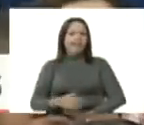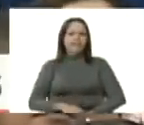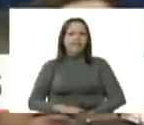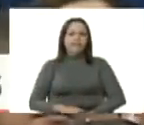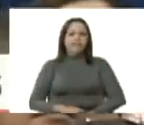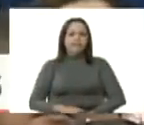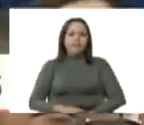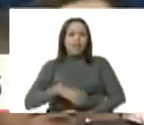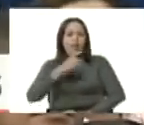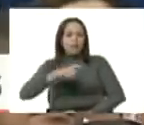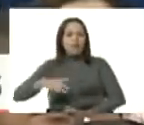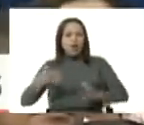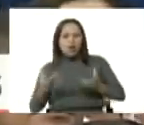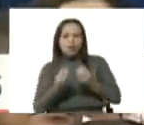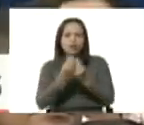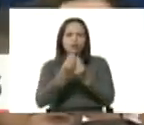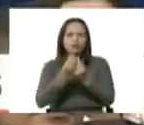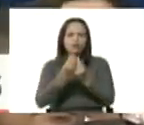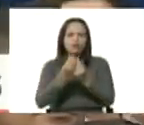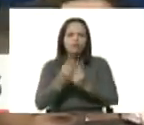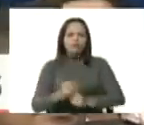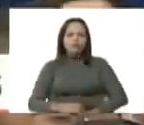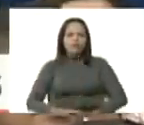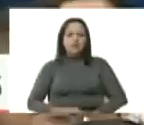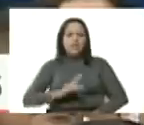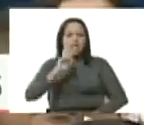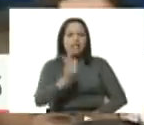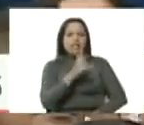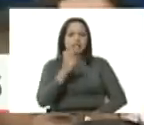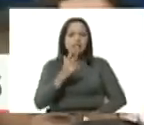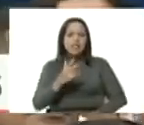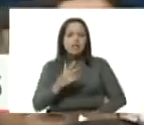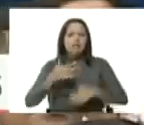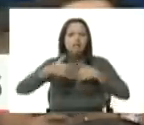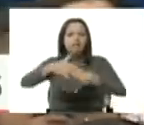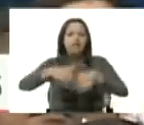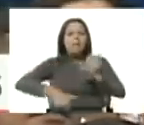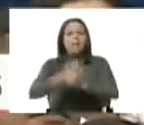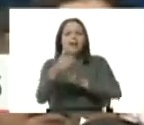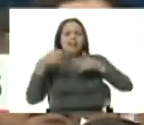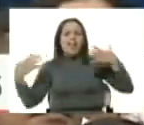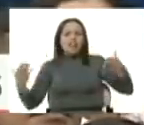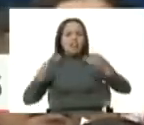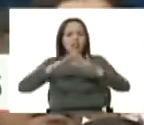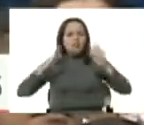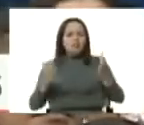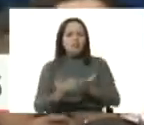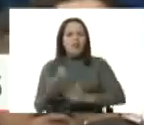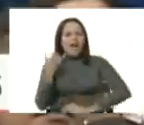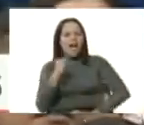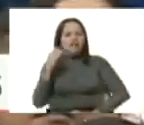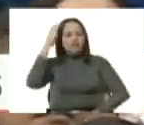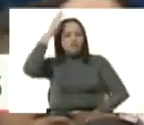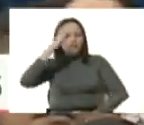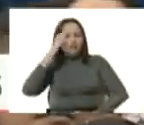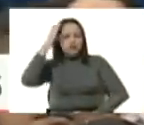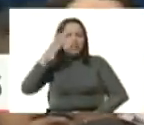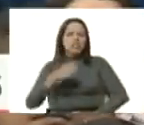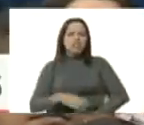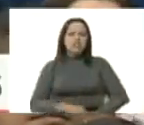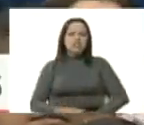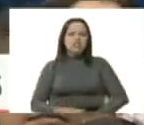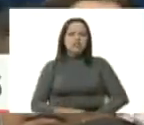feligrés que acompañó la tercera procesión más grande del mundo. O sea que hay un nivel de conciencia y que